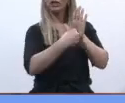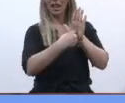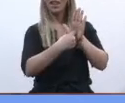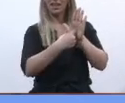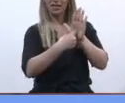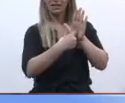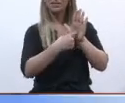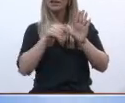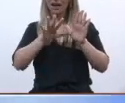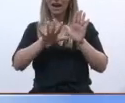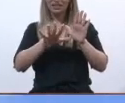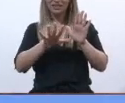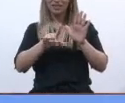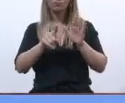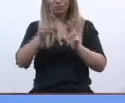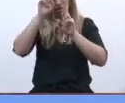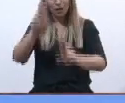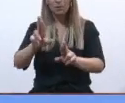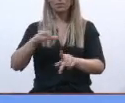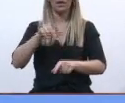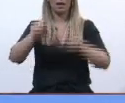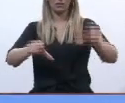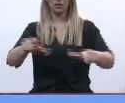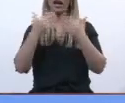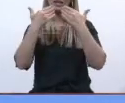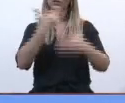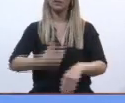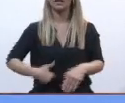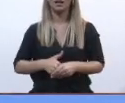acción de la esfera de la intimidad de las personas. Gracias, presidenta. Gracias, senador. Tiene la palabra.